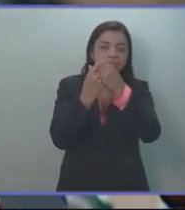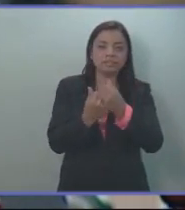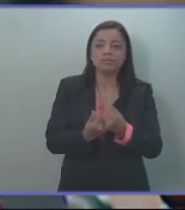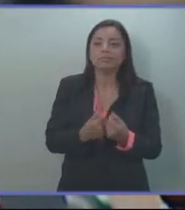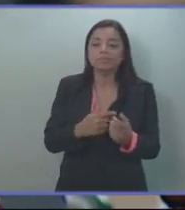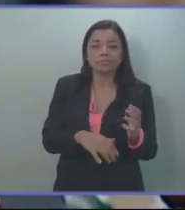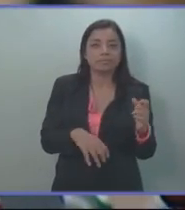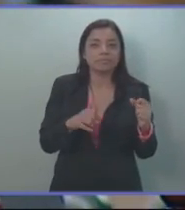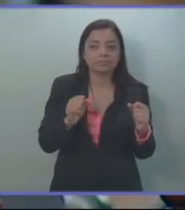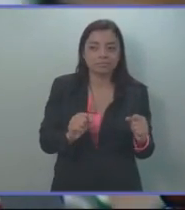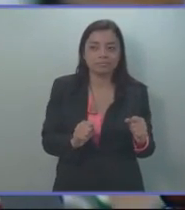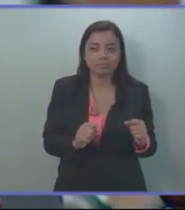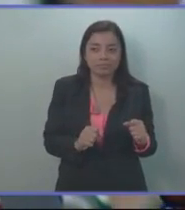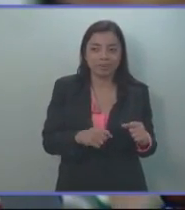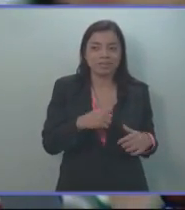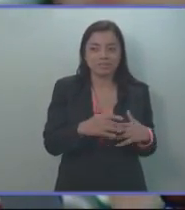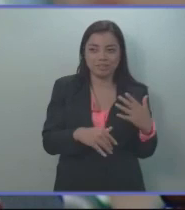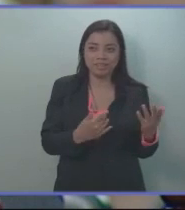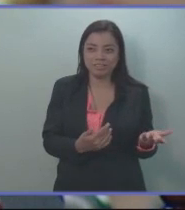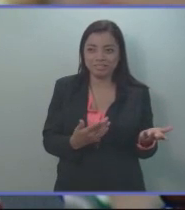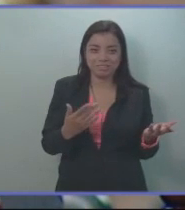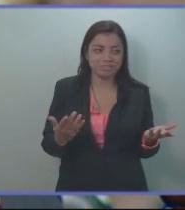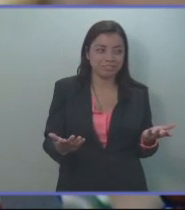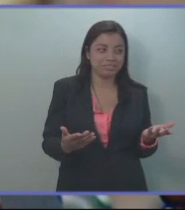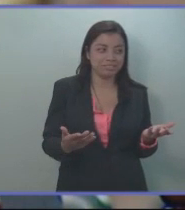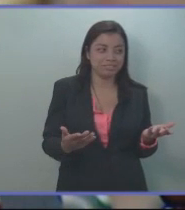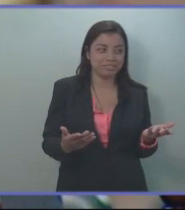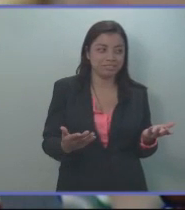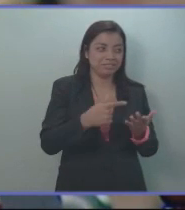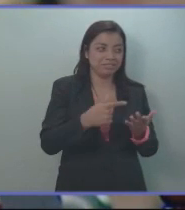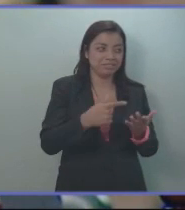ser bien equilibrado,